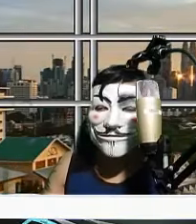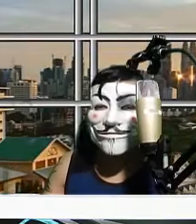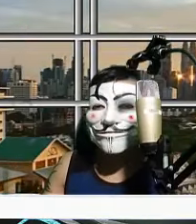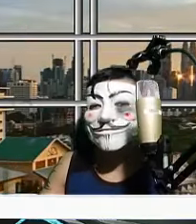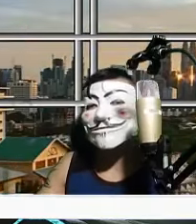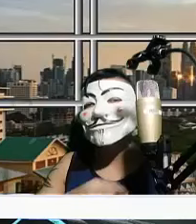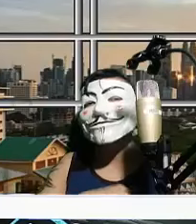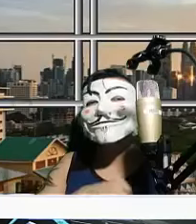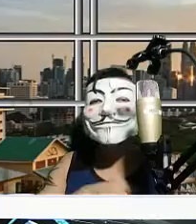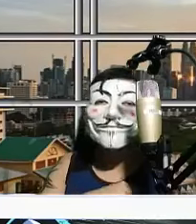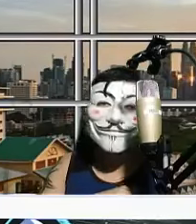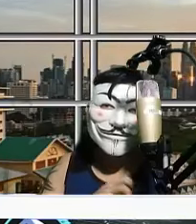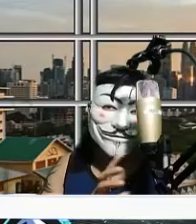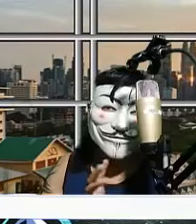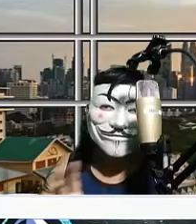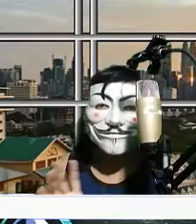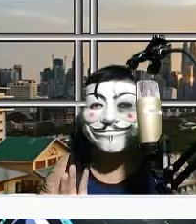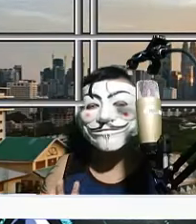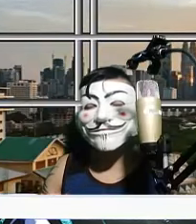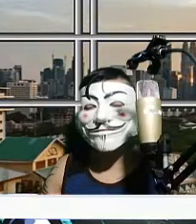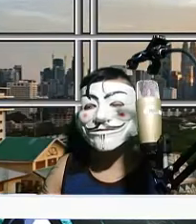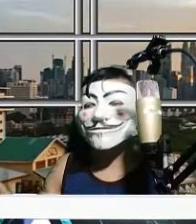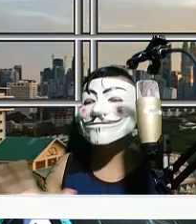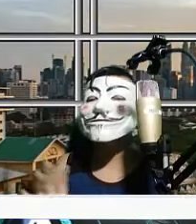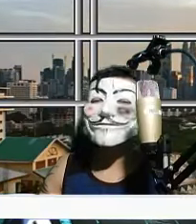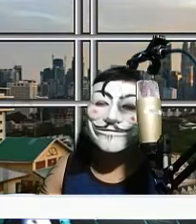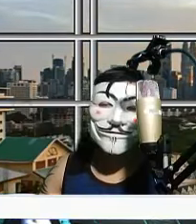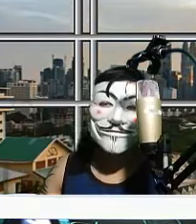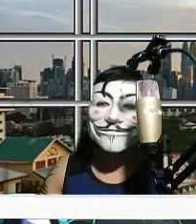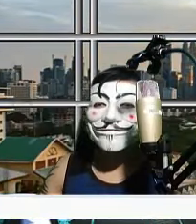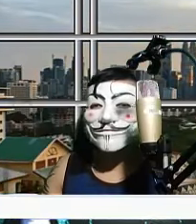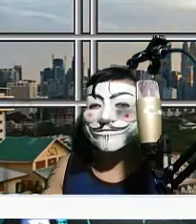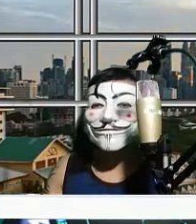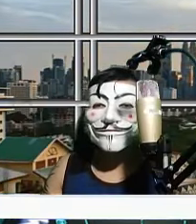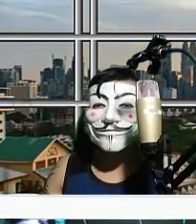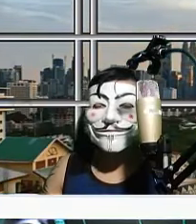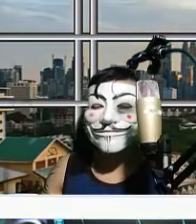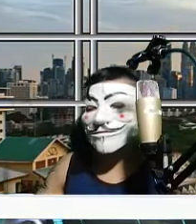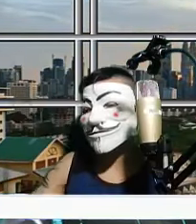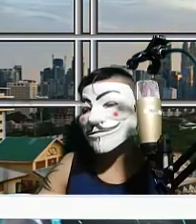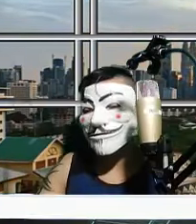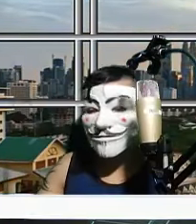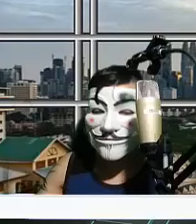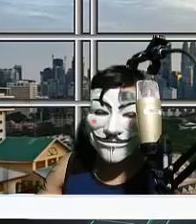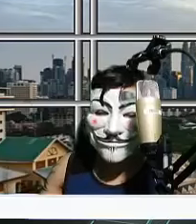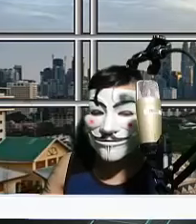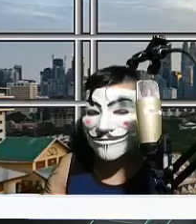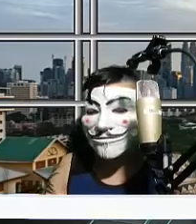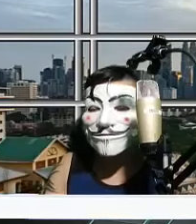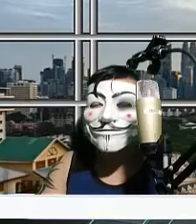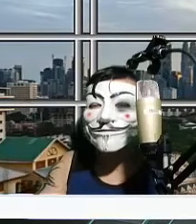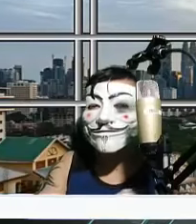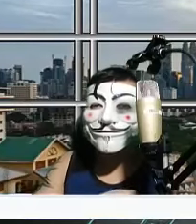calcetines rojos o con un pañuelo rojo y también recordemos lo que salió decir el payaso de Jorge chafi que también